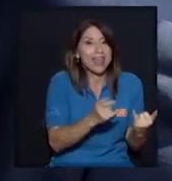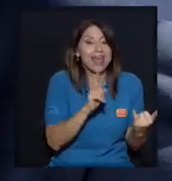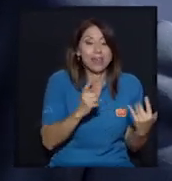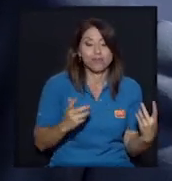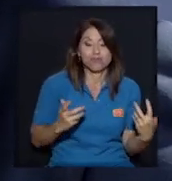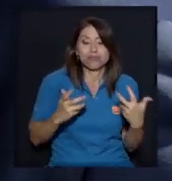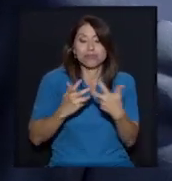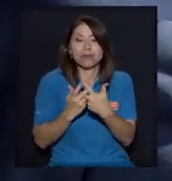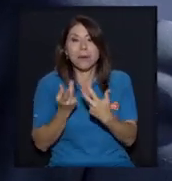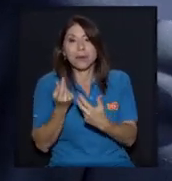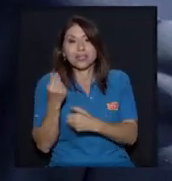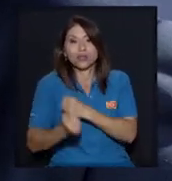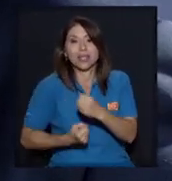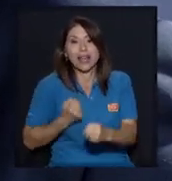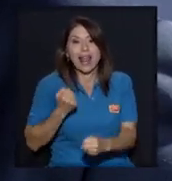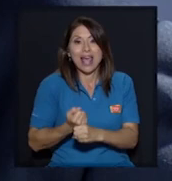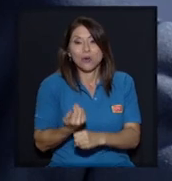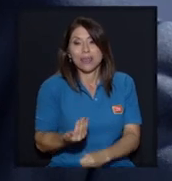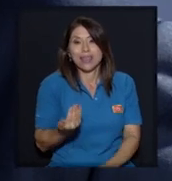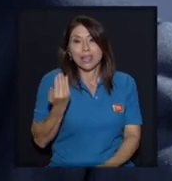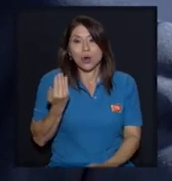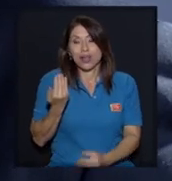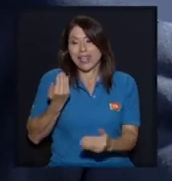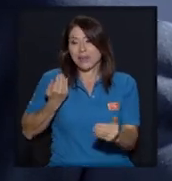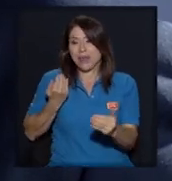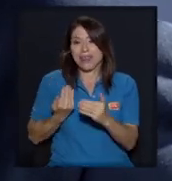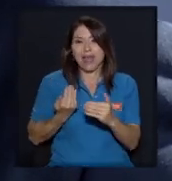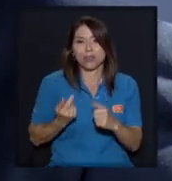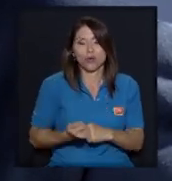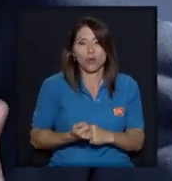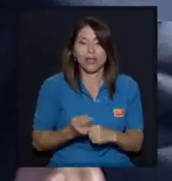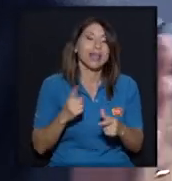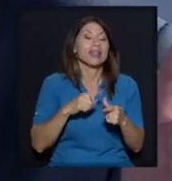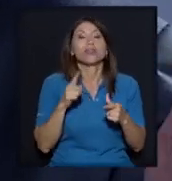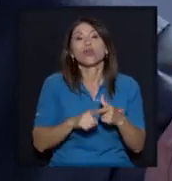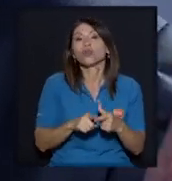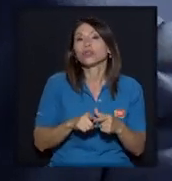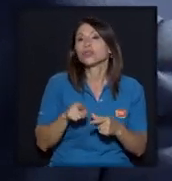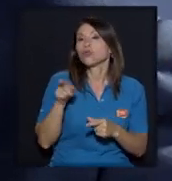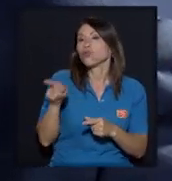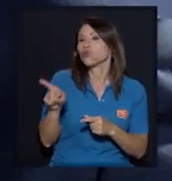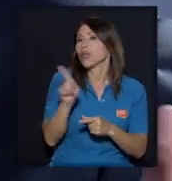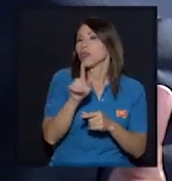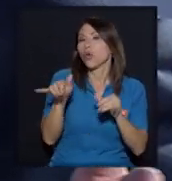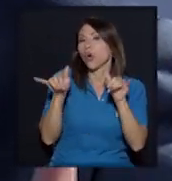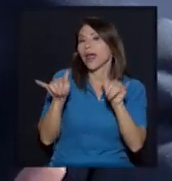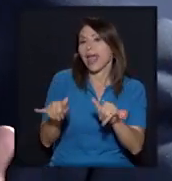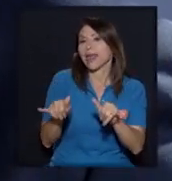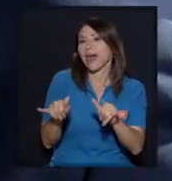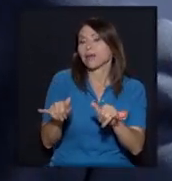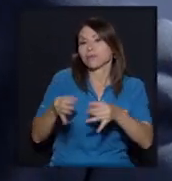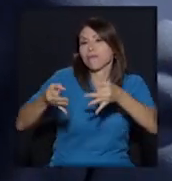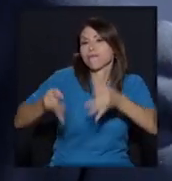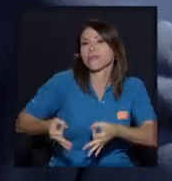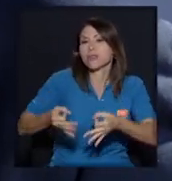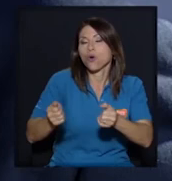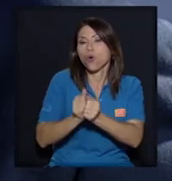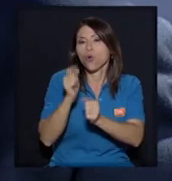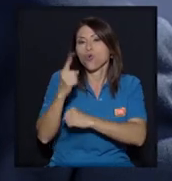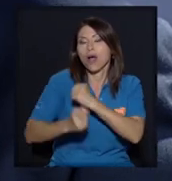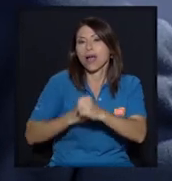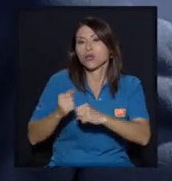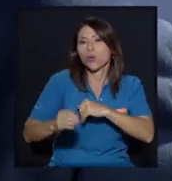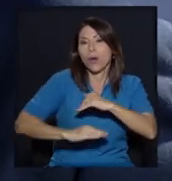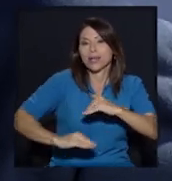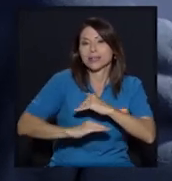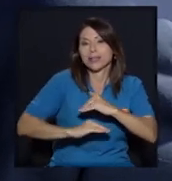de esta manera, usted no se queda con un año base fijo, sino que en cada momento como